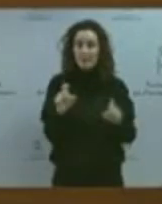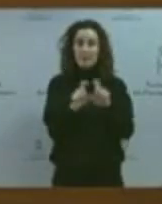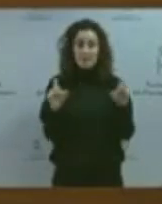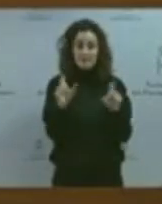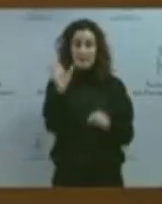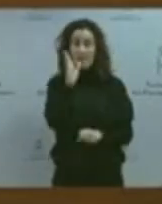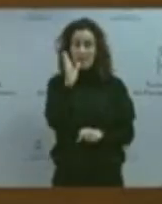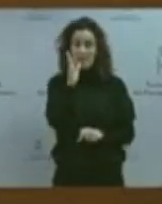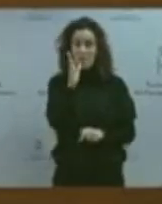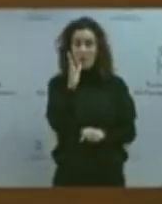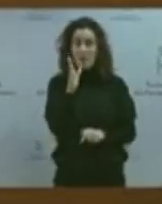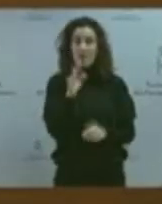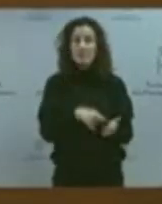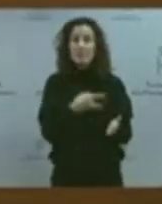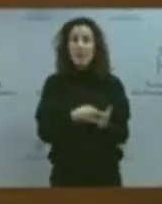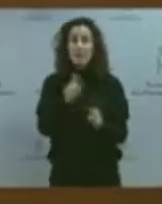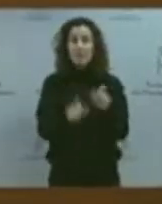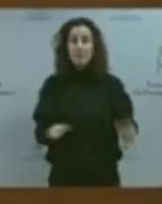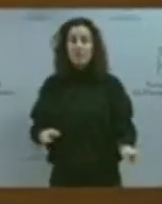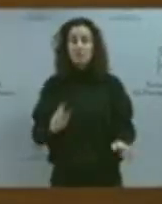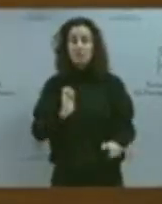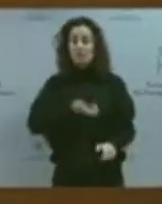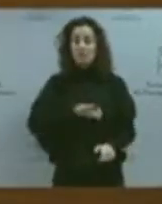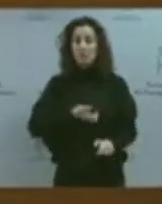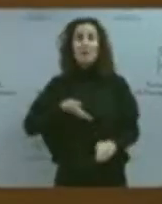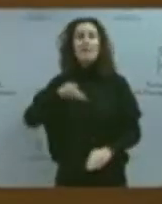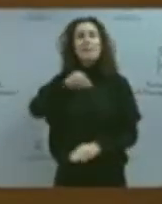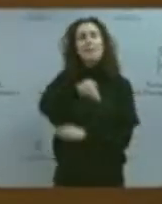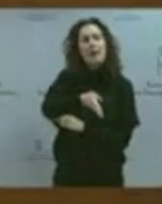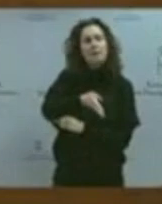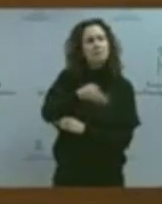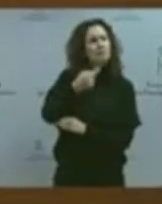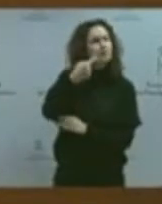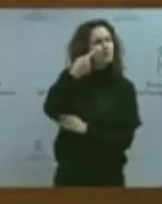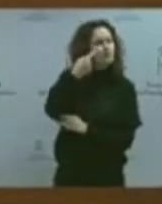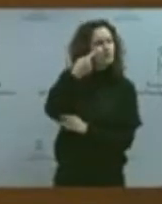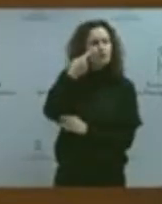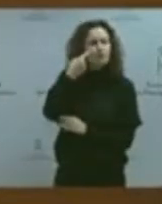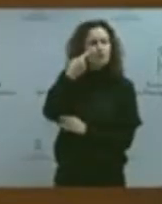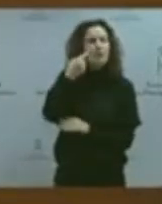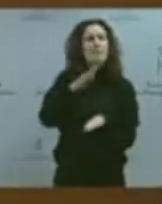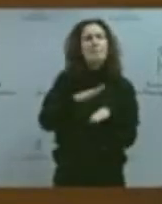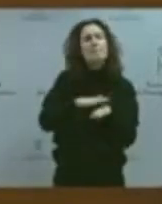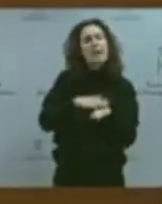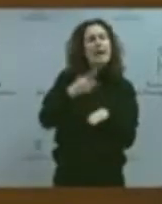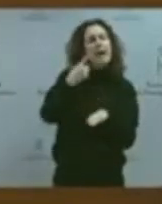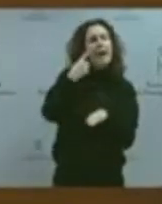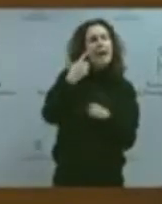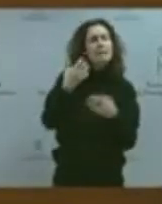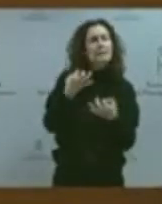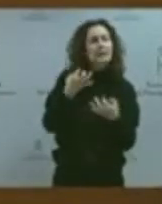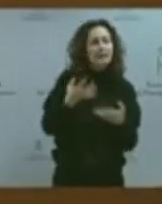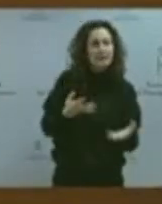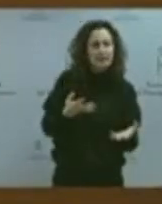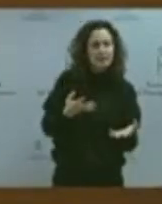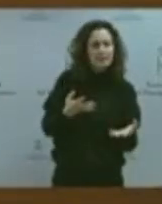los efectos de iniciar las primeras obras o las primeras aproximaciones para quitar el agua. Saben